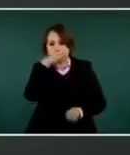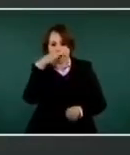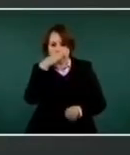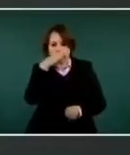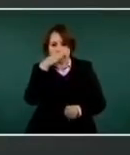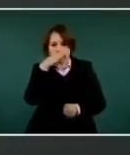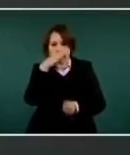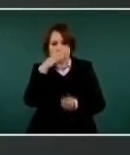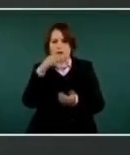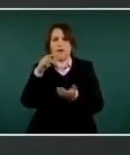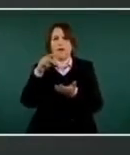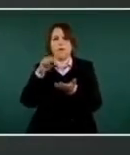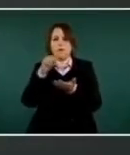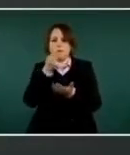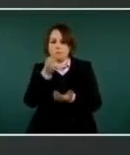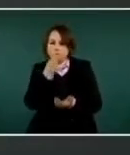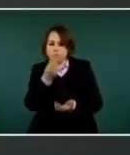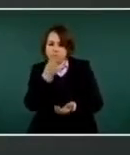¿Quién lo decide?